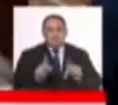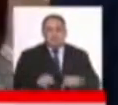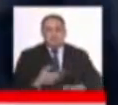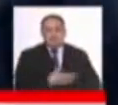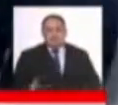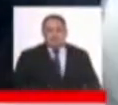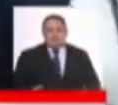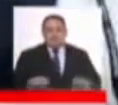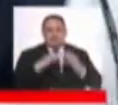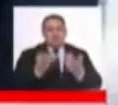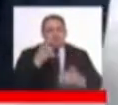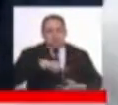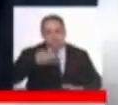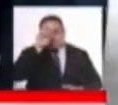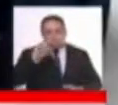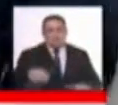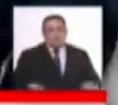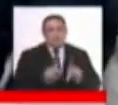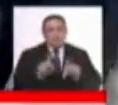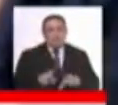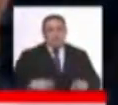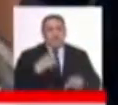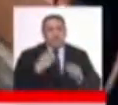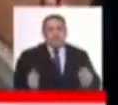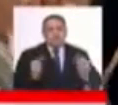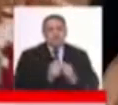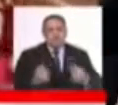del progresismo actual, y